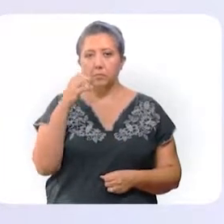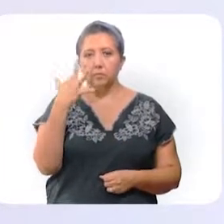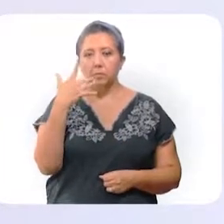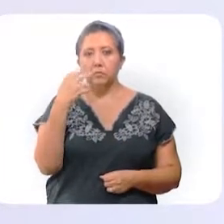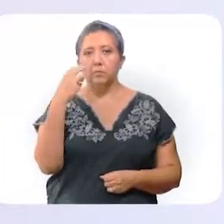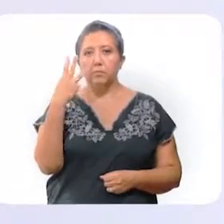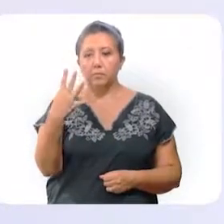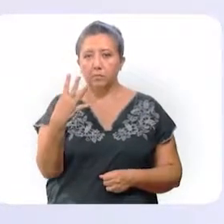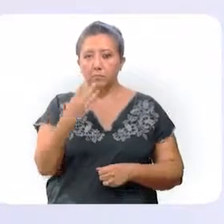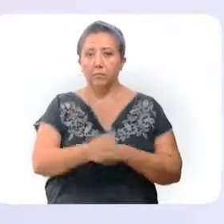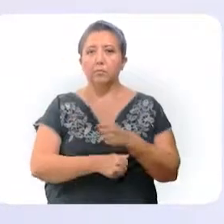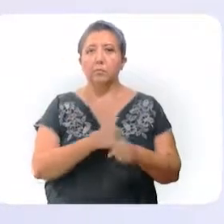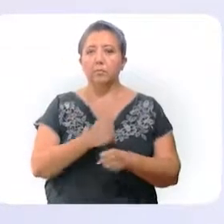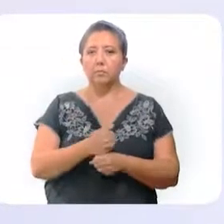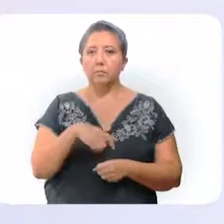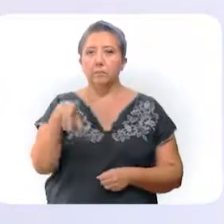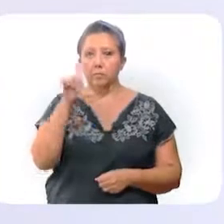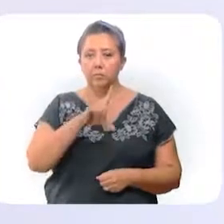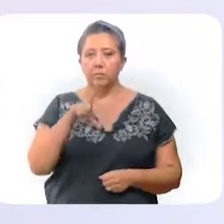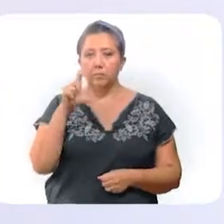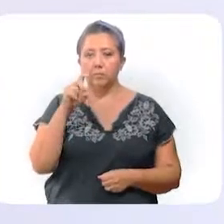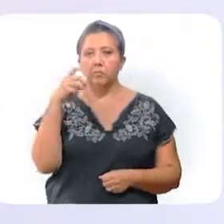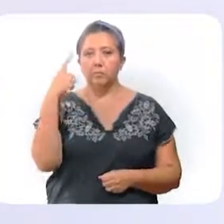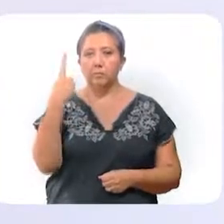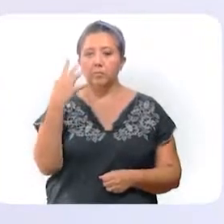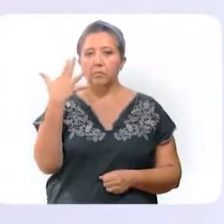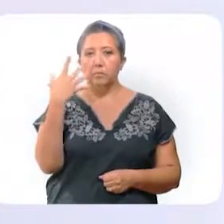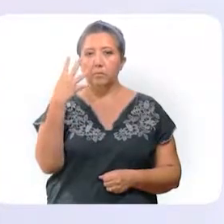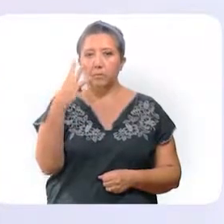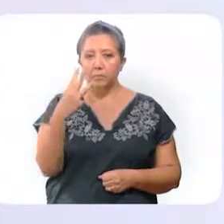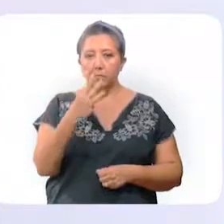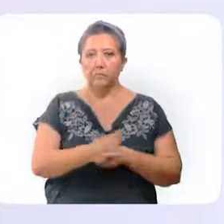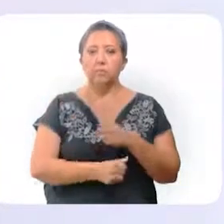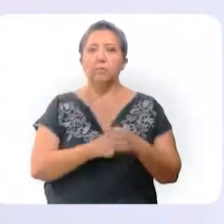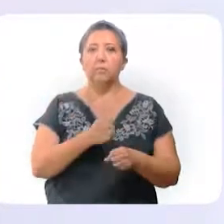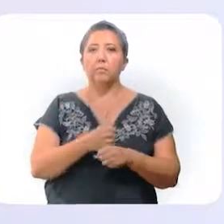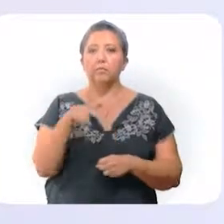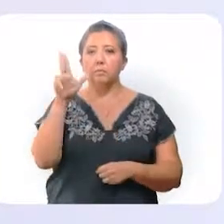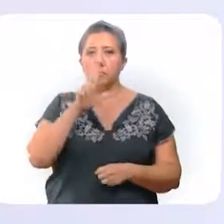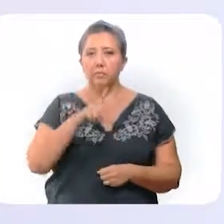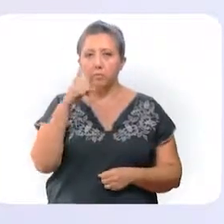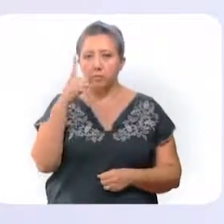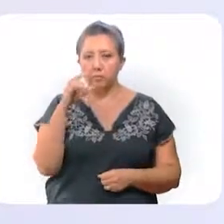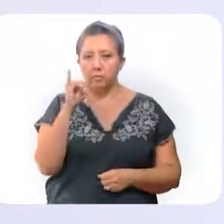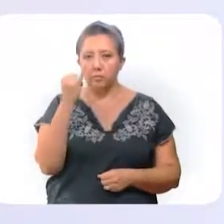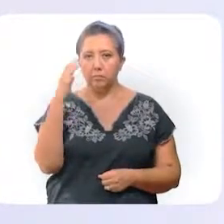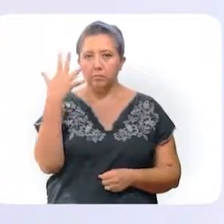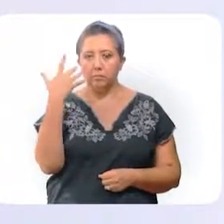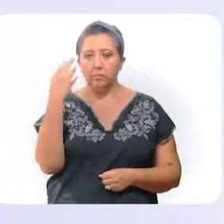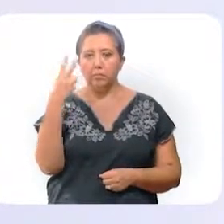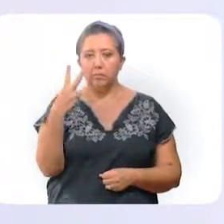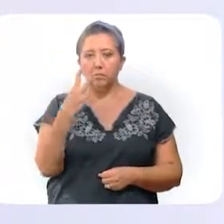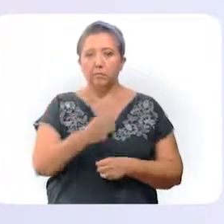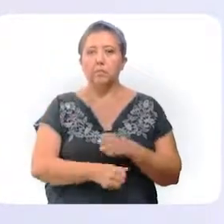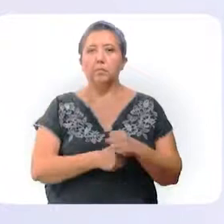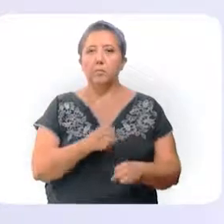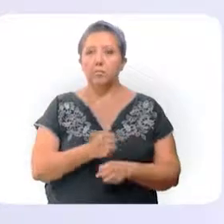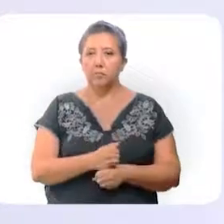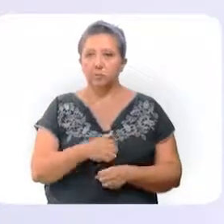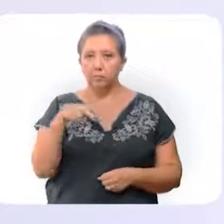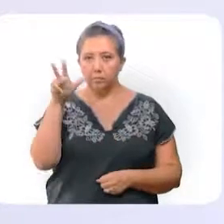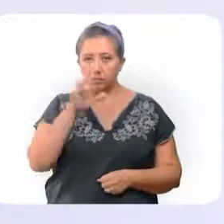los de 54 años, lunes 31 a los de 53 años, martes 1 de junio a los de 52